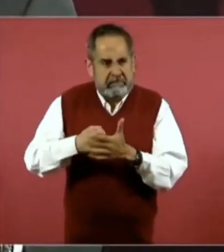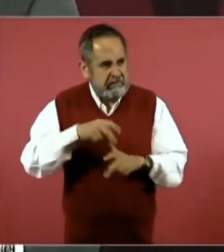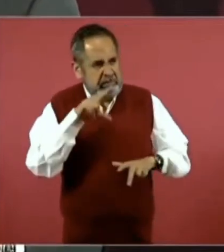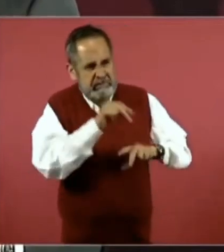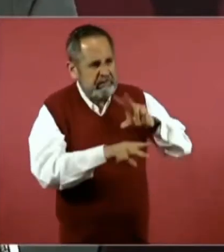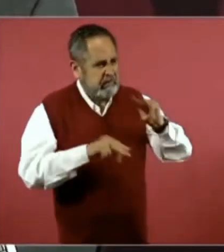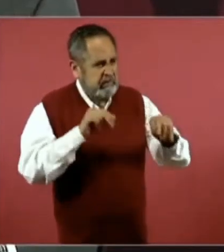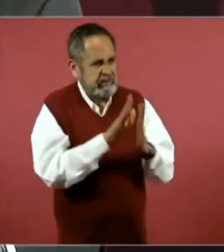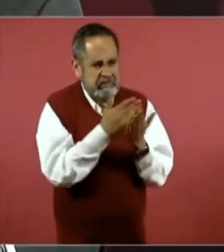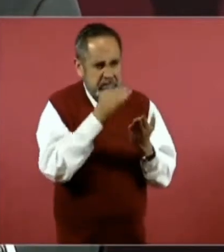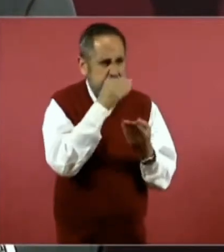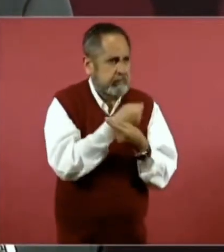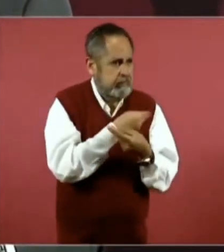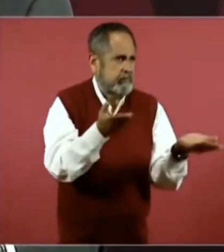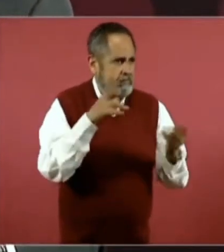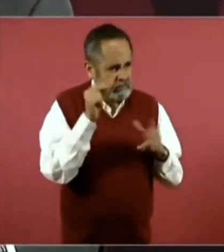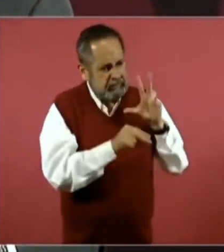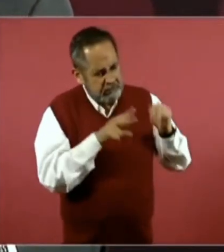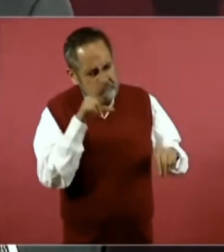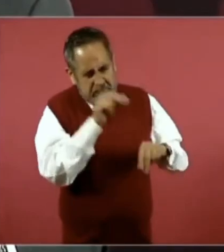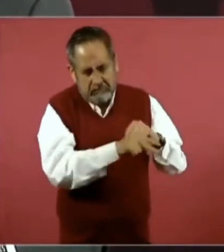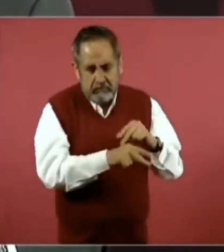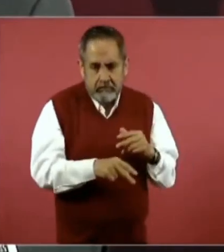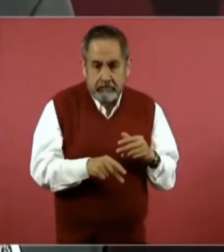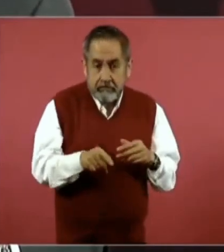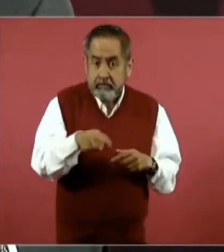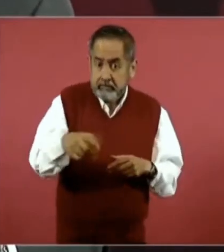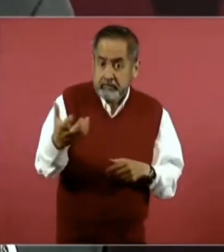en contra de los libros de texto.